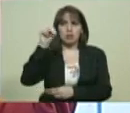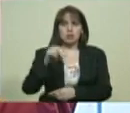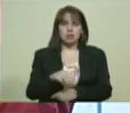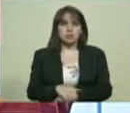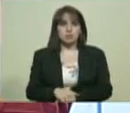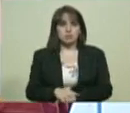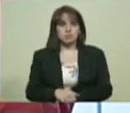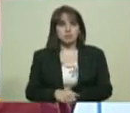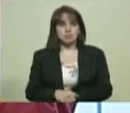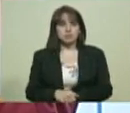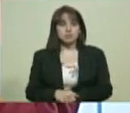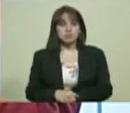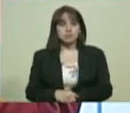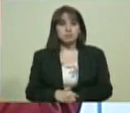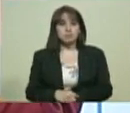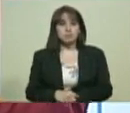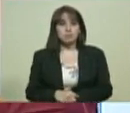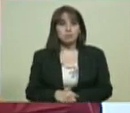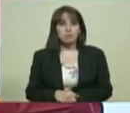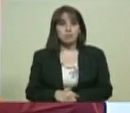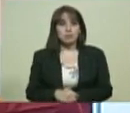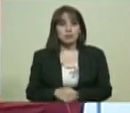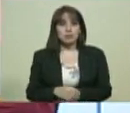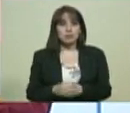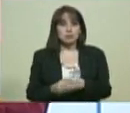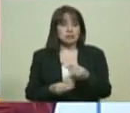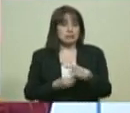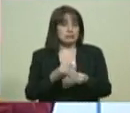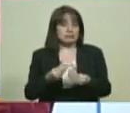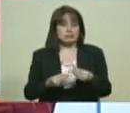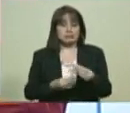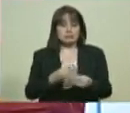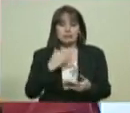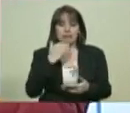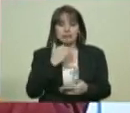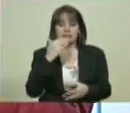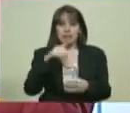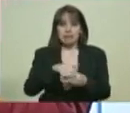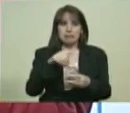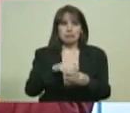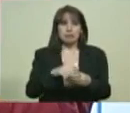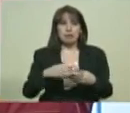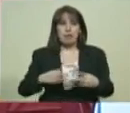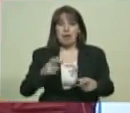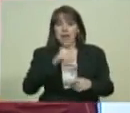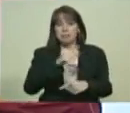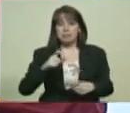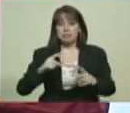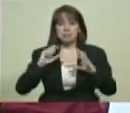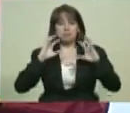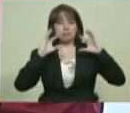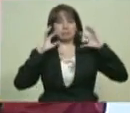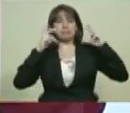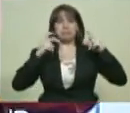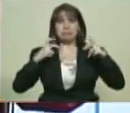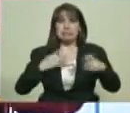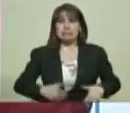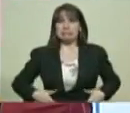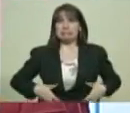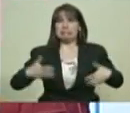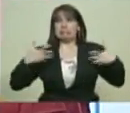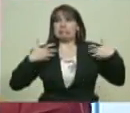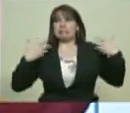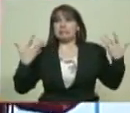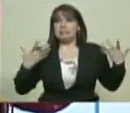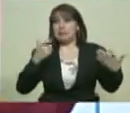Y mientras más se acercan las elecciones, la desesperación y la locura crece. Imagínense ustedes el nivel de